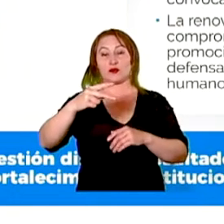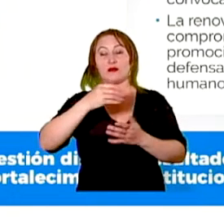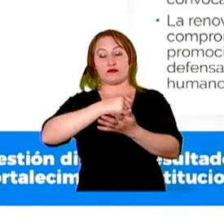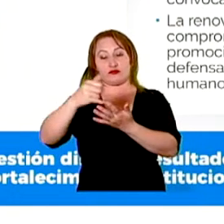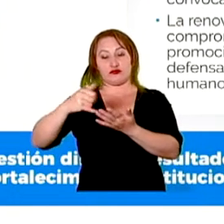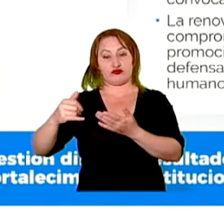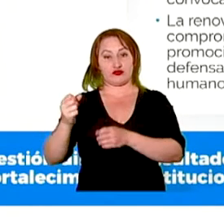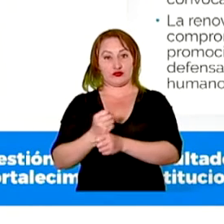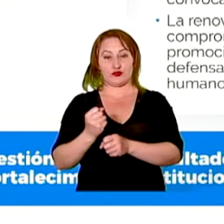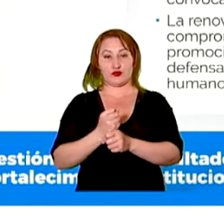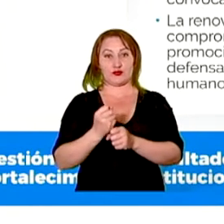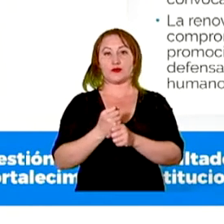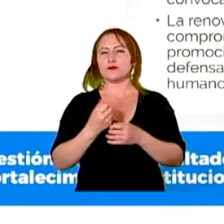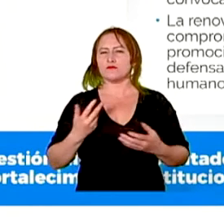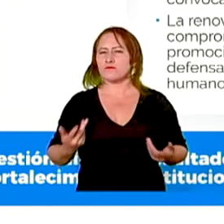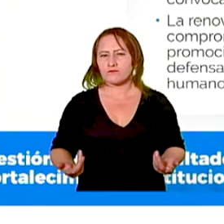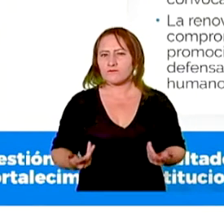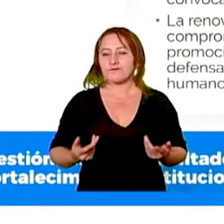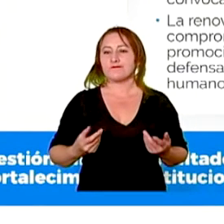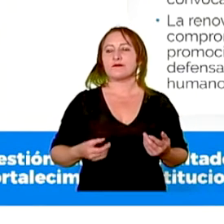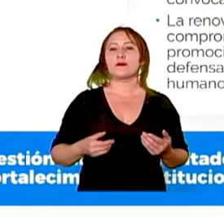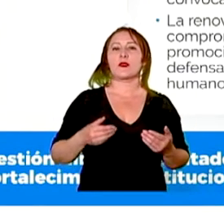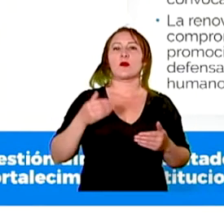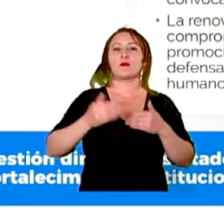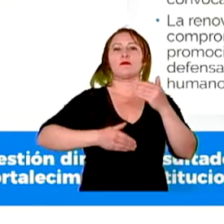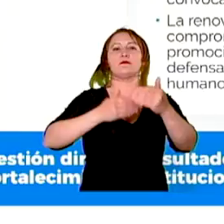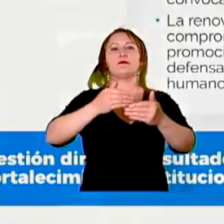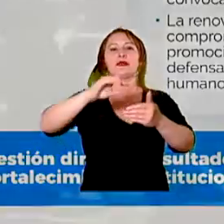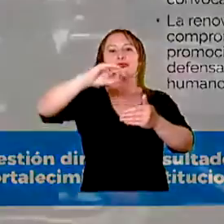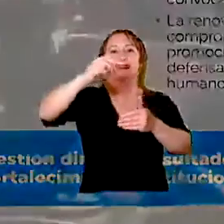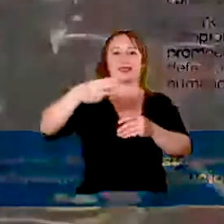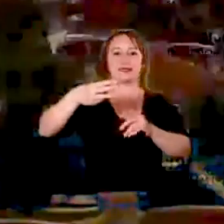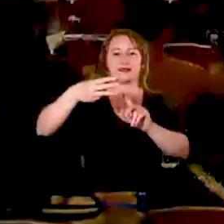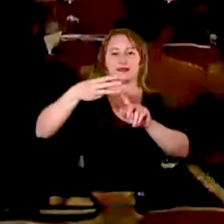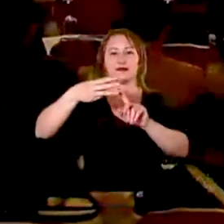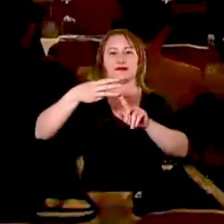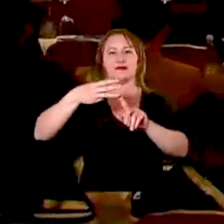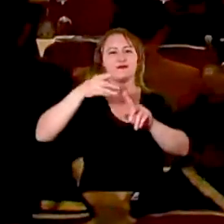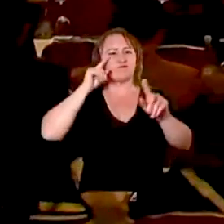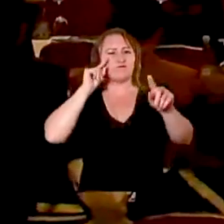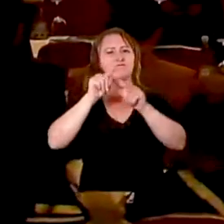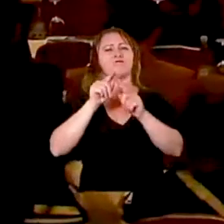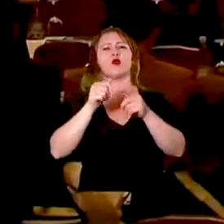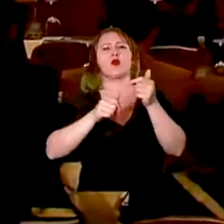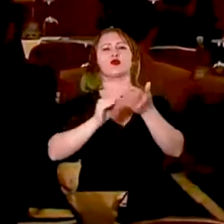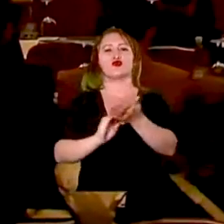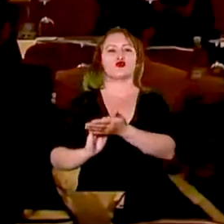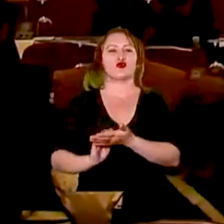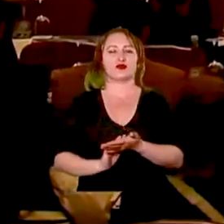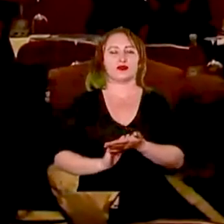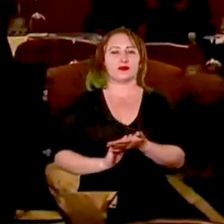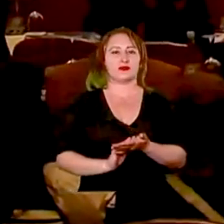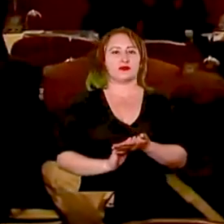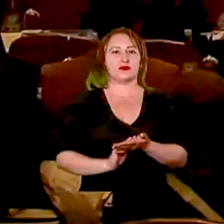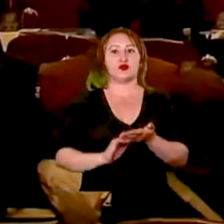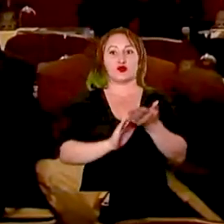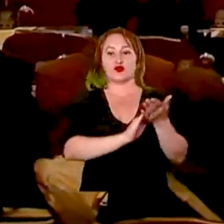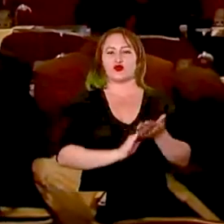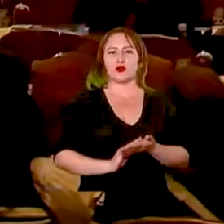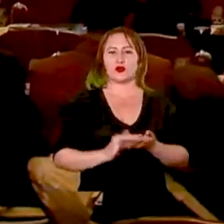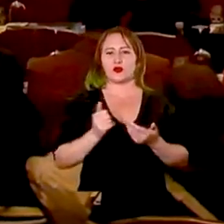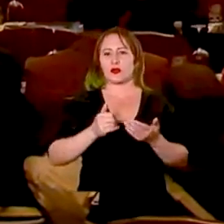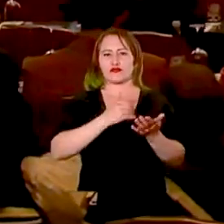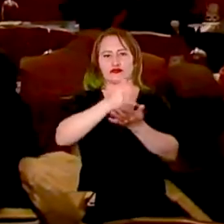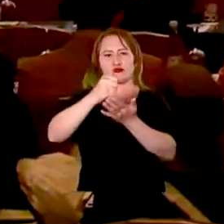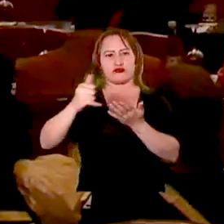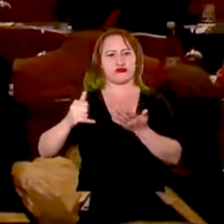nos hemos propuesto, viene entonces la tercera etapa, que está encaminada a desarrollar soluciones específicas, independientemente de los